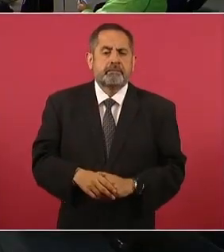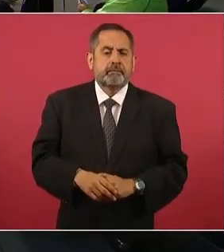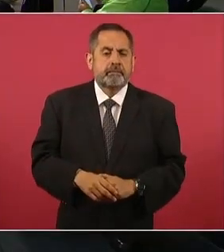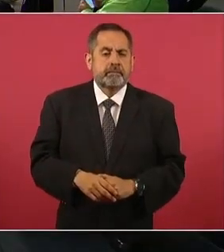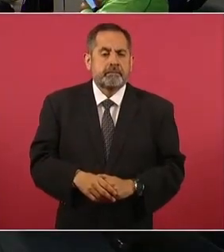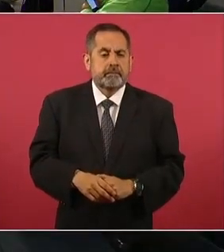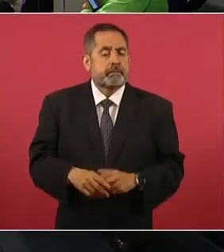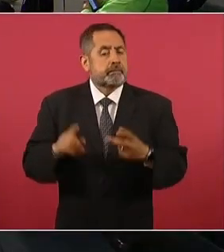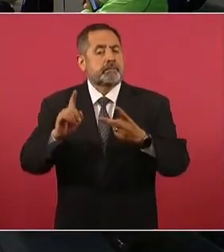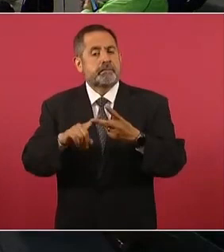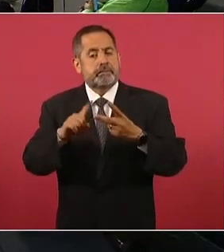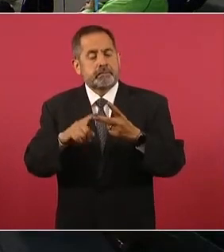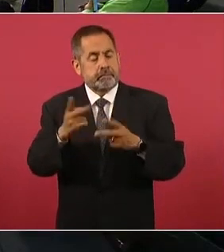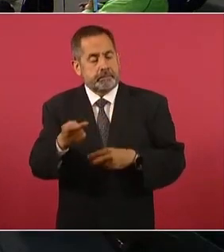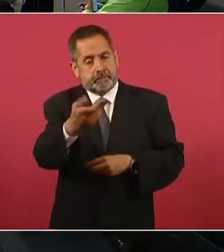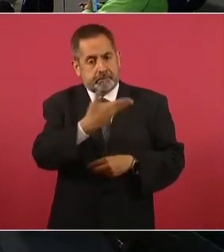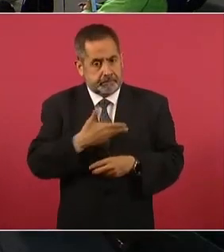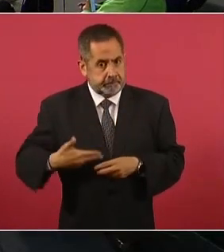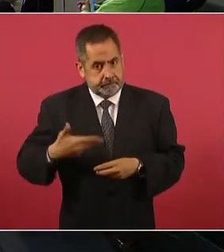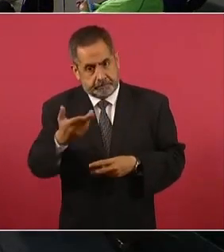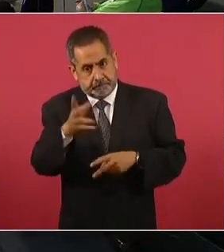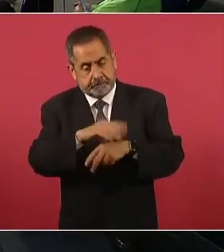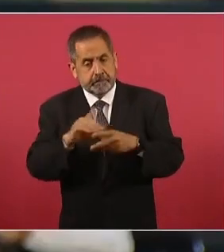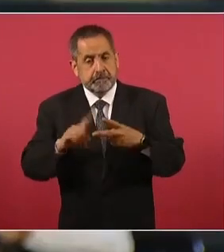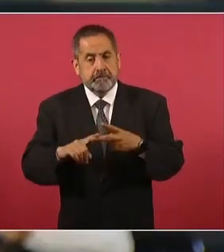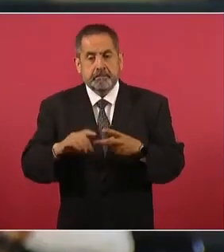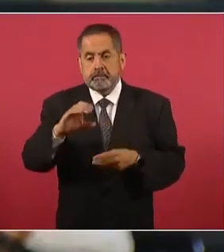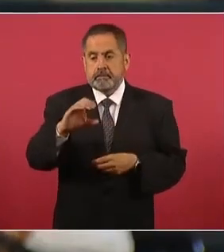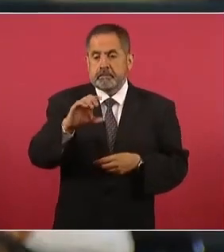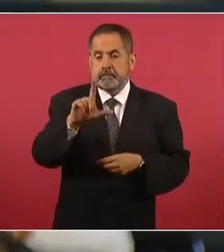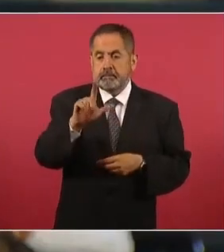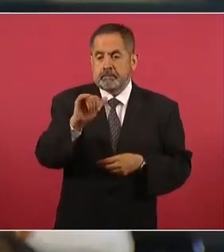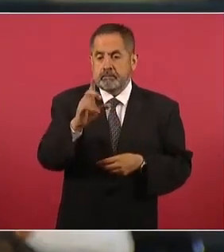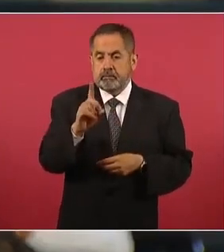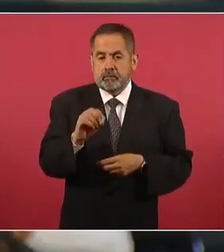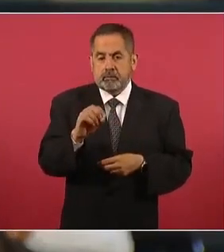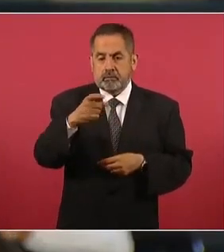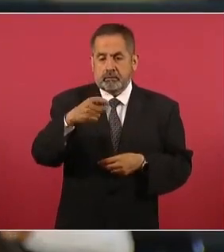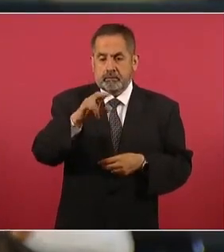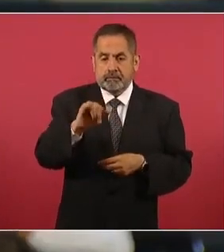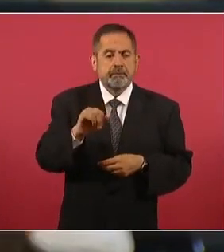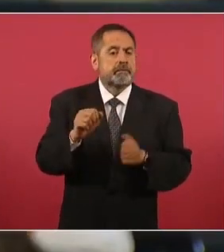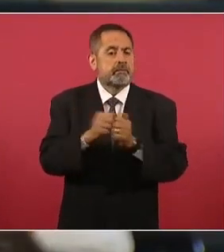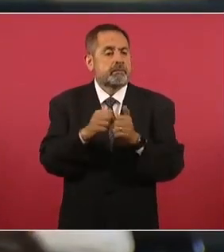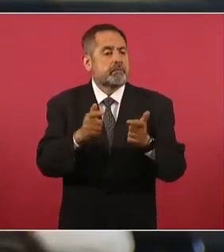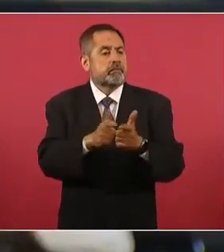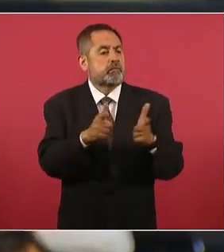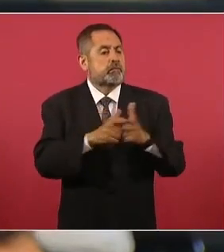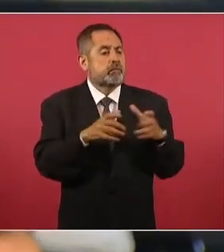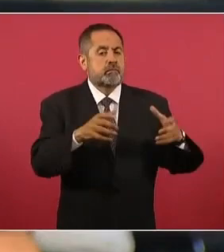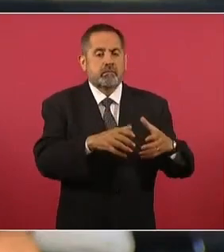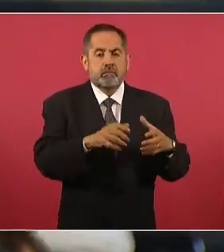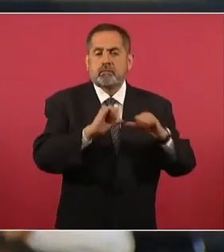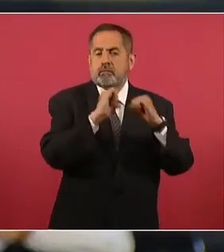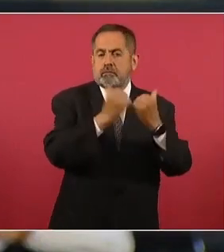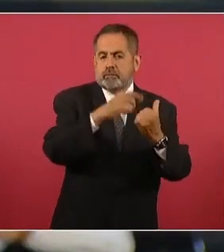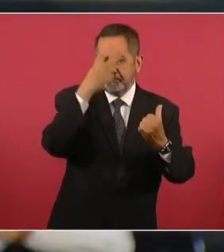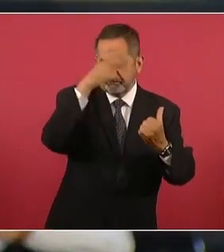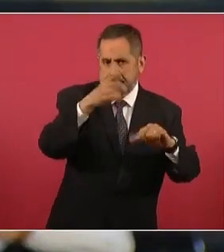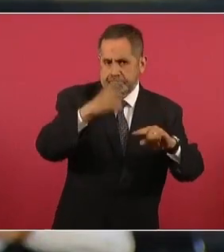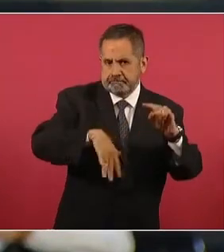tema, presidente, si me lo permite, Claudio X González, junto con su Asociación Mexicanos contra la